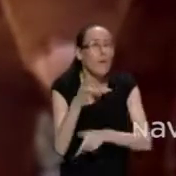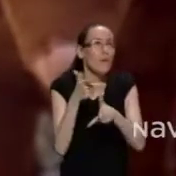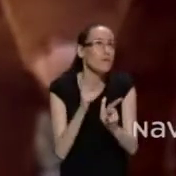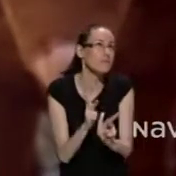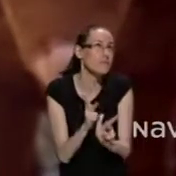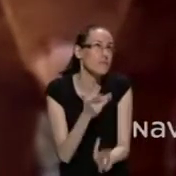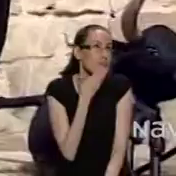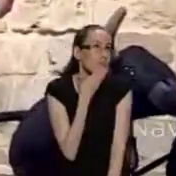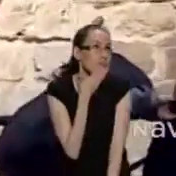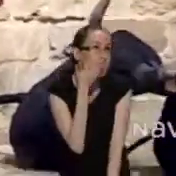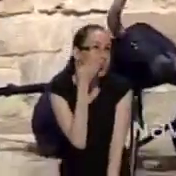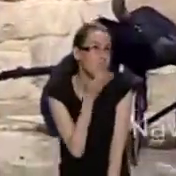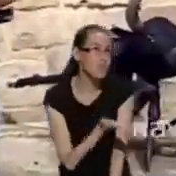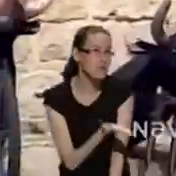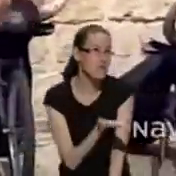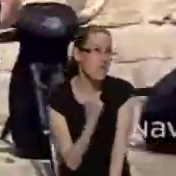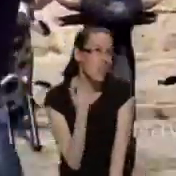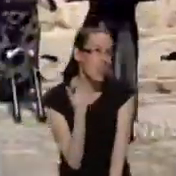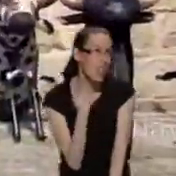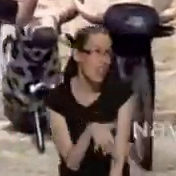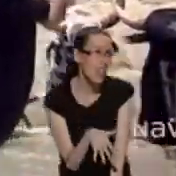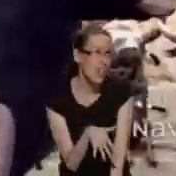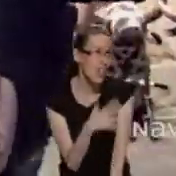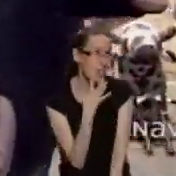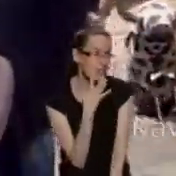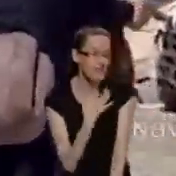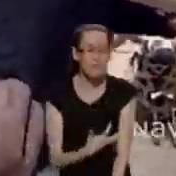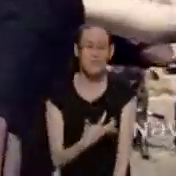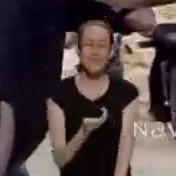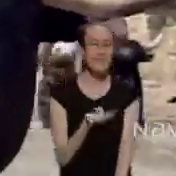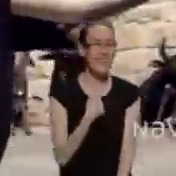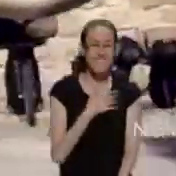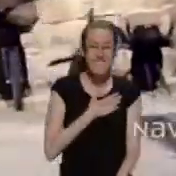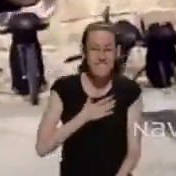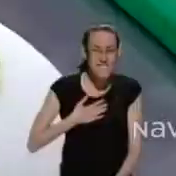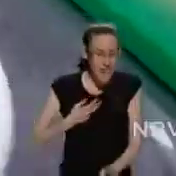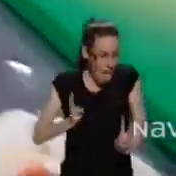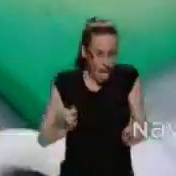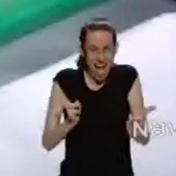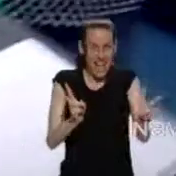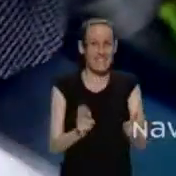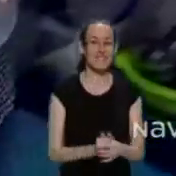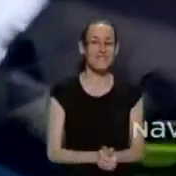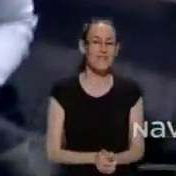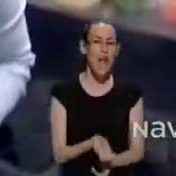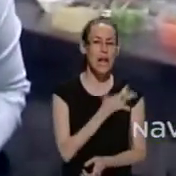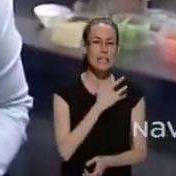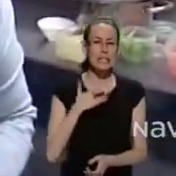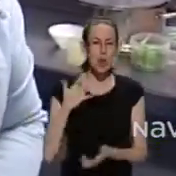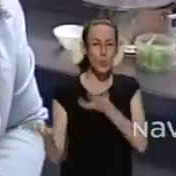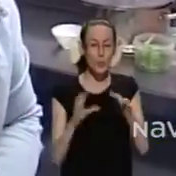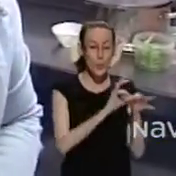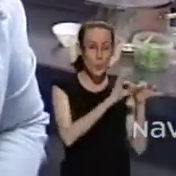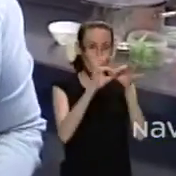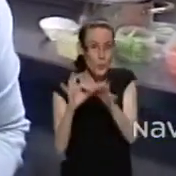es muy aburrido y un poco triste. Yo siempre quiero tener algo de actividad. Salud y cocina unidos en el